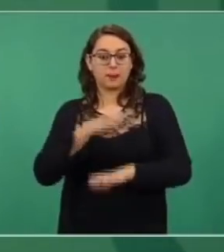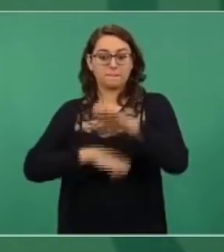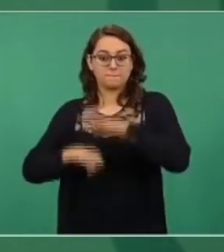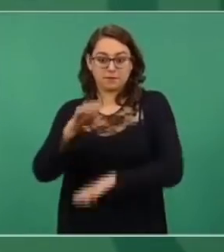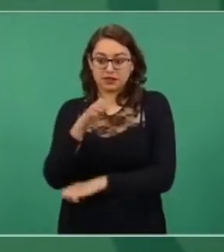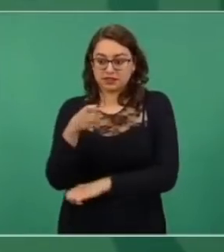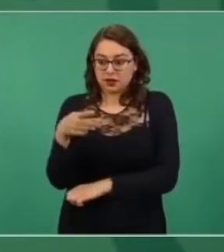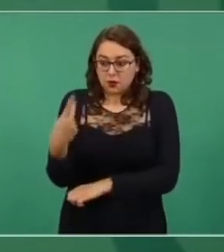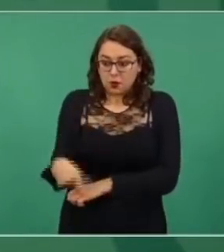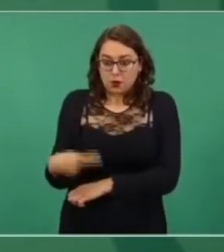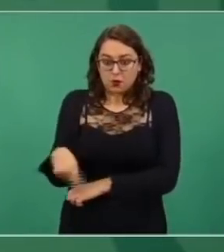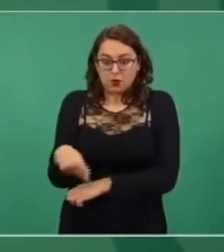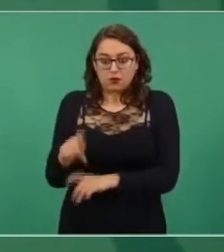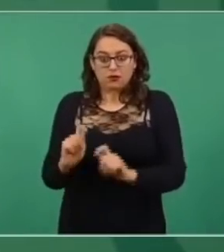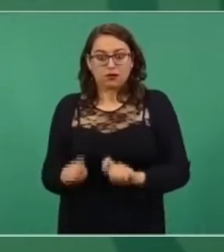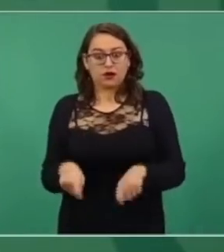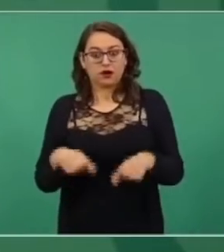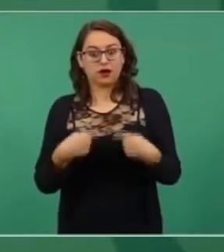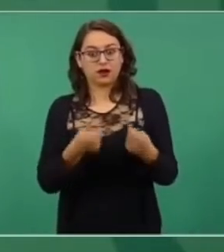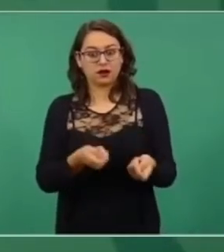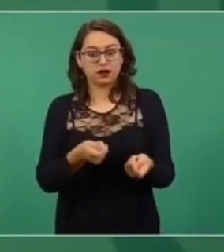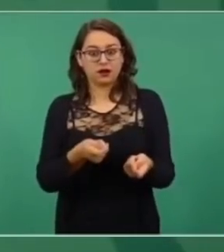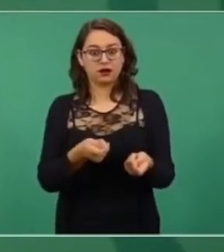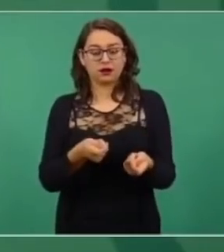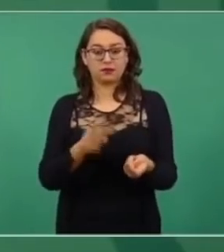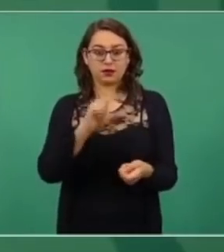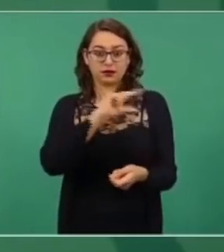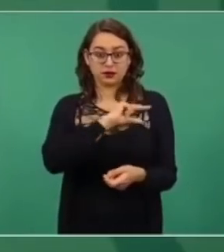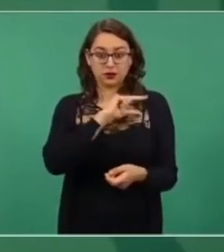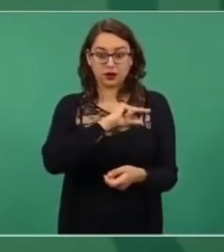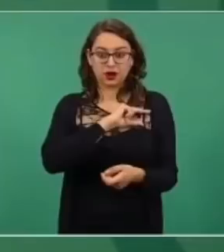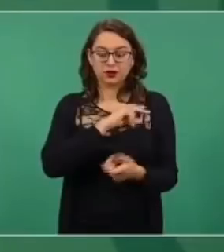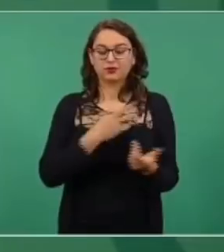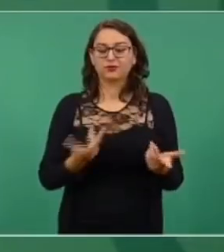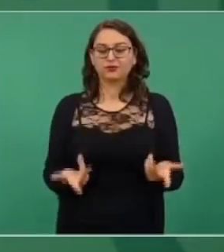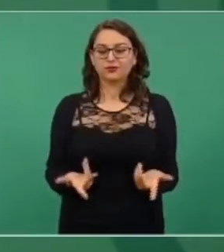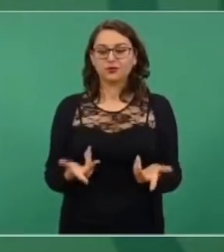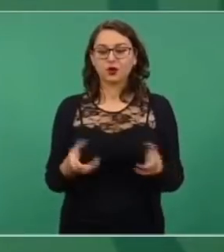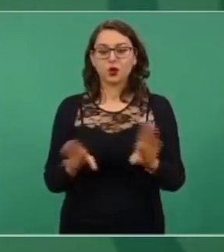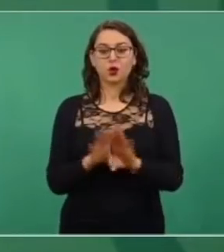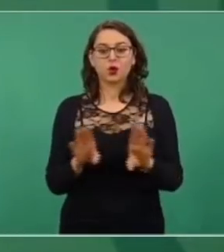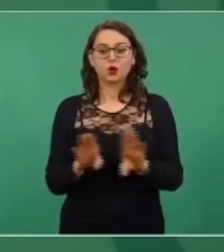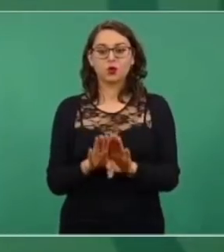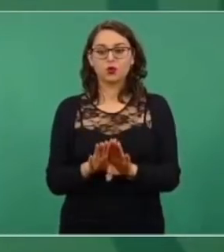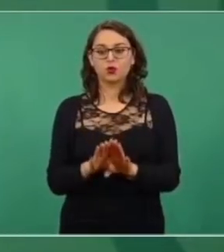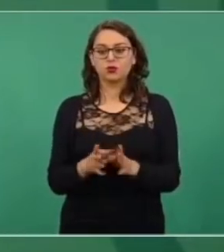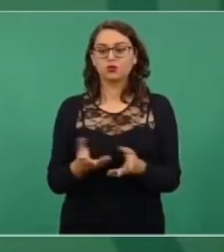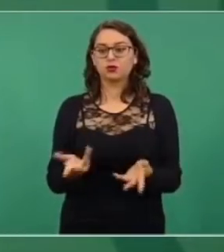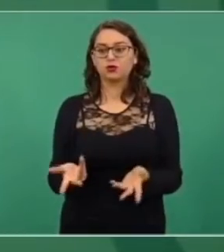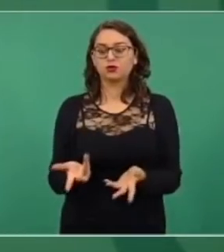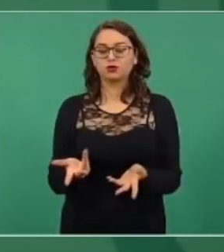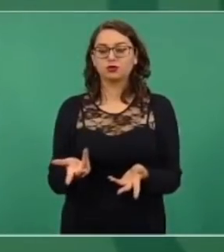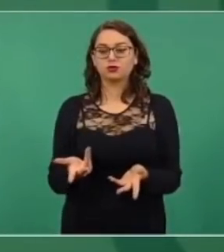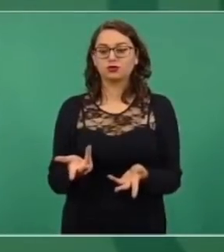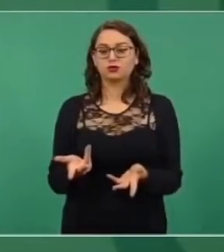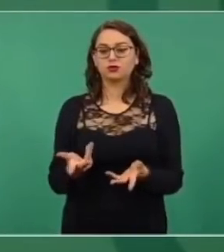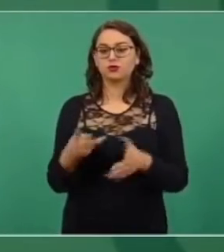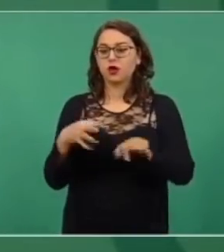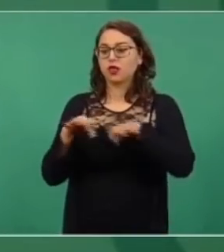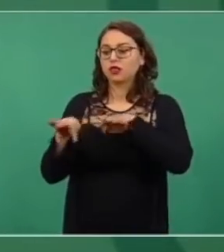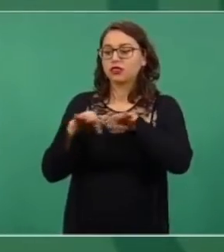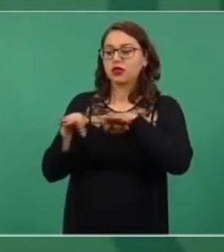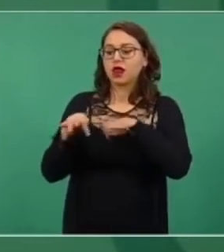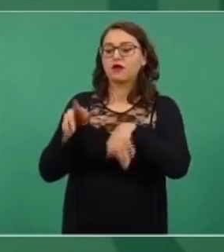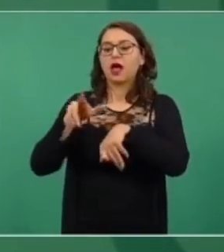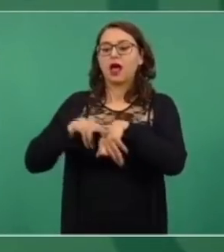y se entregó, ¿sí?, como una especie de indemnización a los trabajadores. Hicieron una